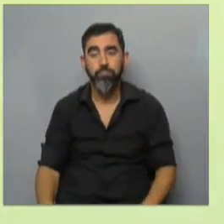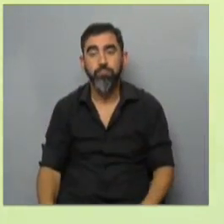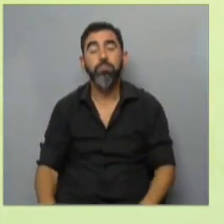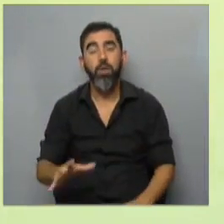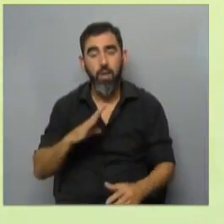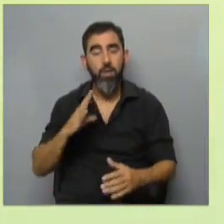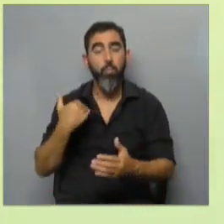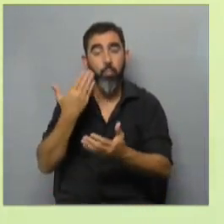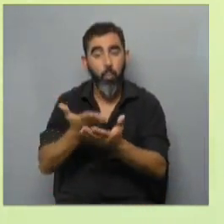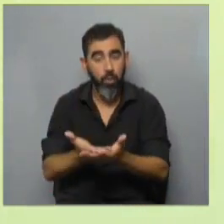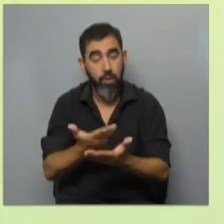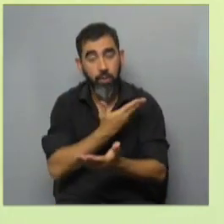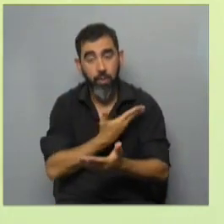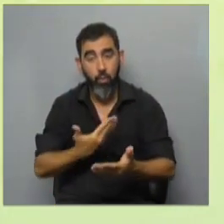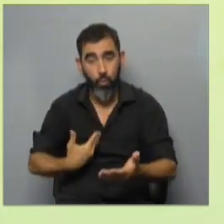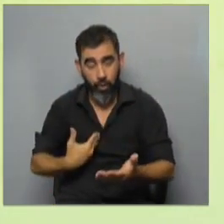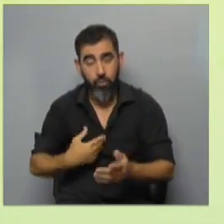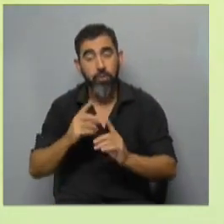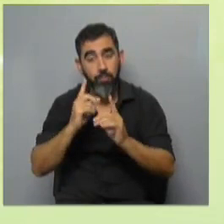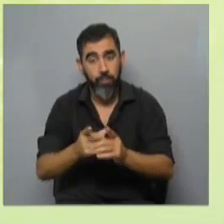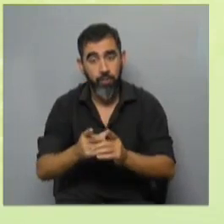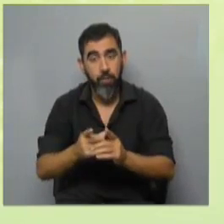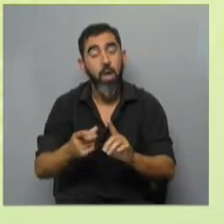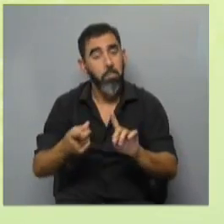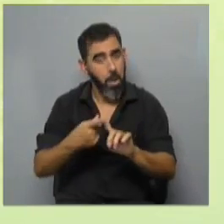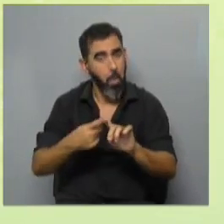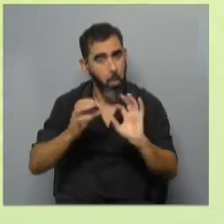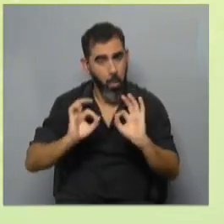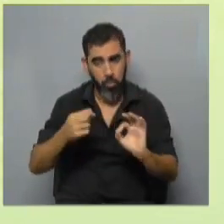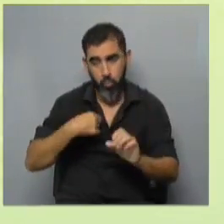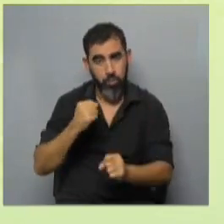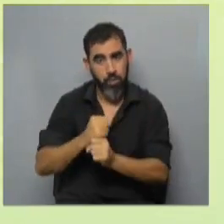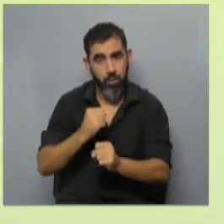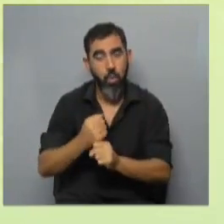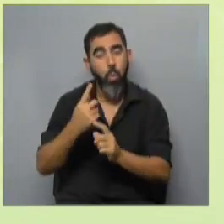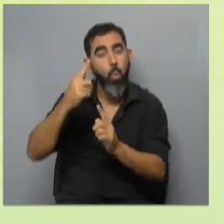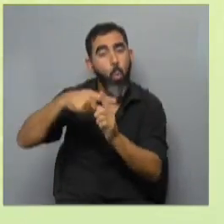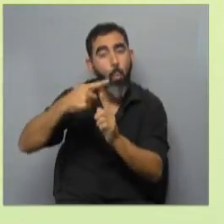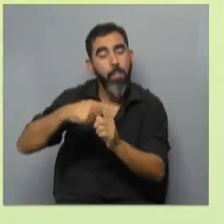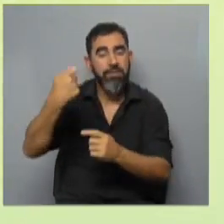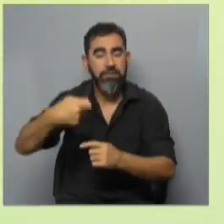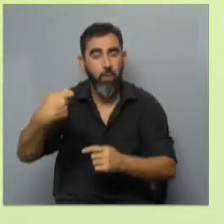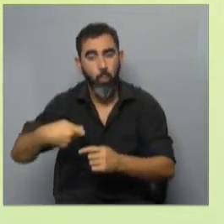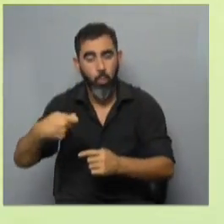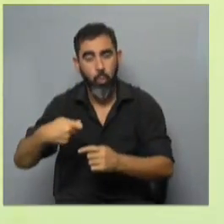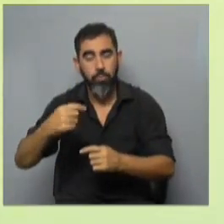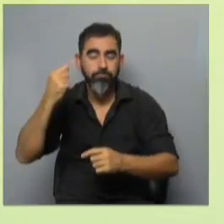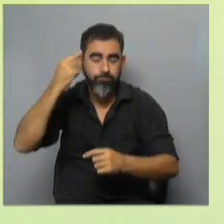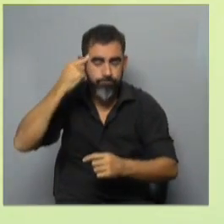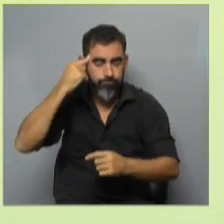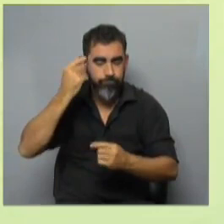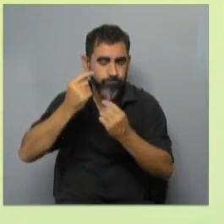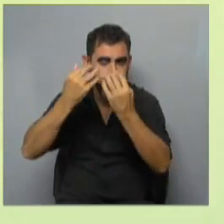propuesta del poder ejecutivo del consejo de salario que compartíamos como trabajadores de tomar dos meses de seguro de paro para reflexionar